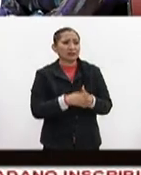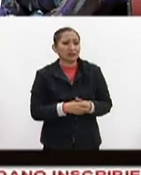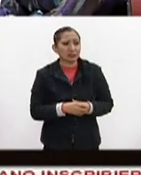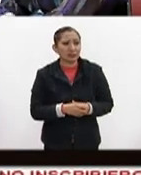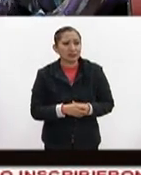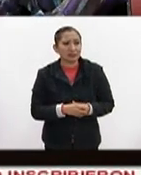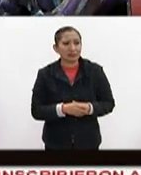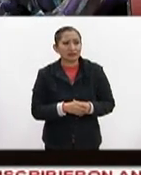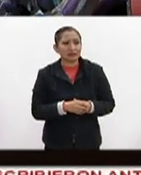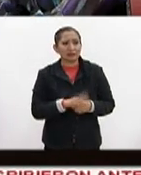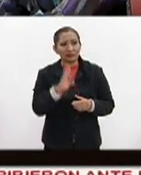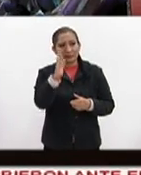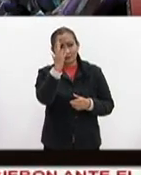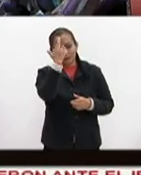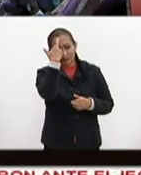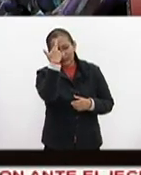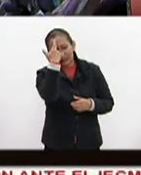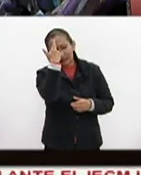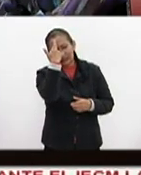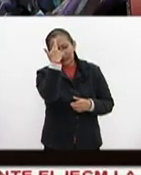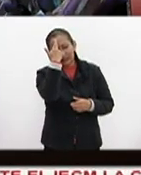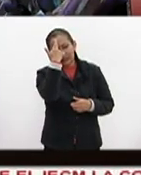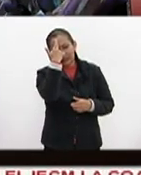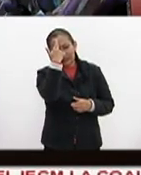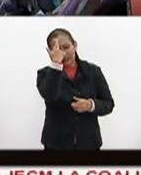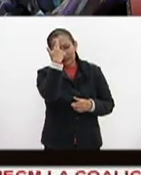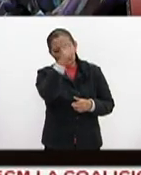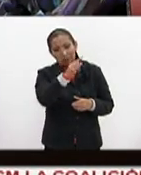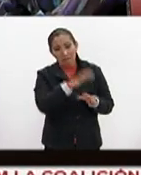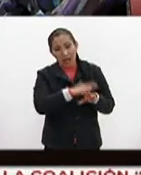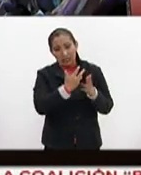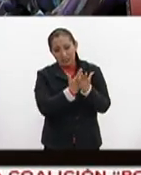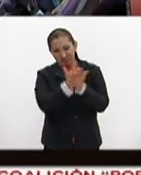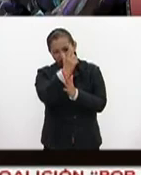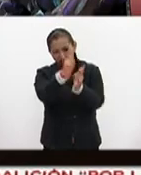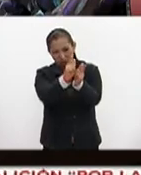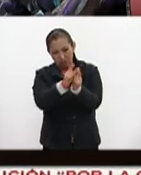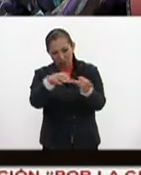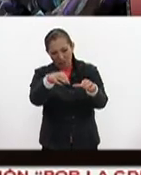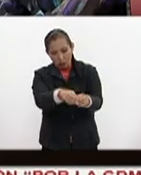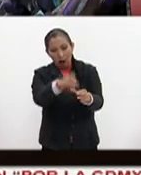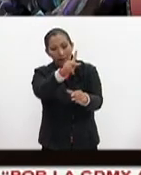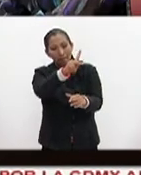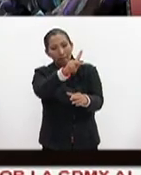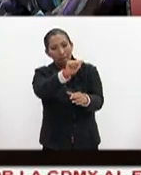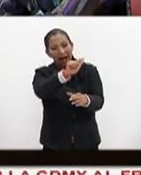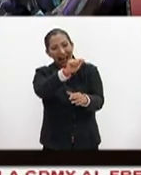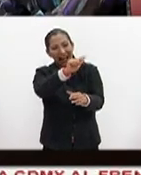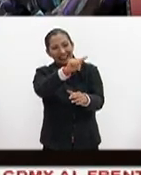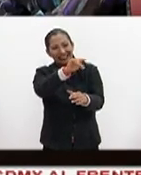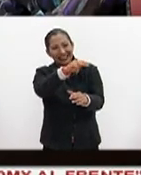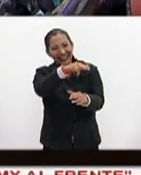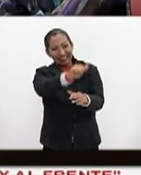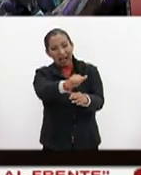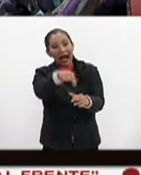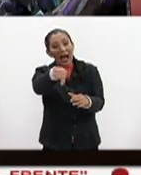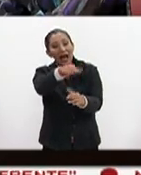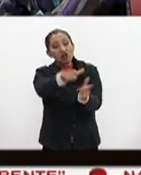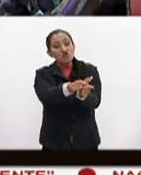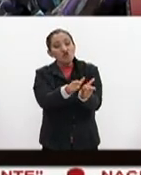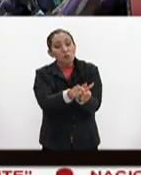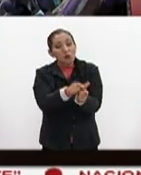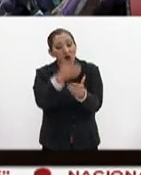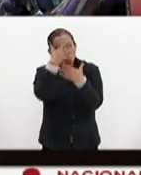hay que recordar, Hamas, el grupo más extremista, por así decirlo, en Palestina, que es considerado por algunos grupo